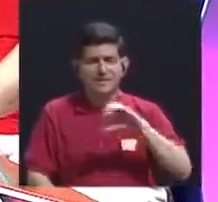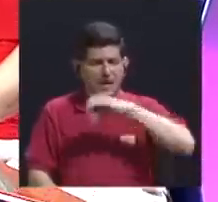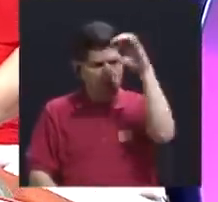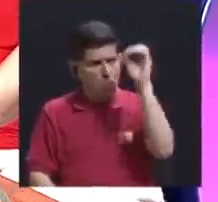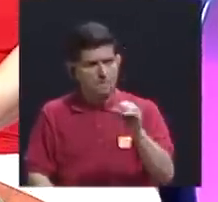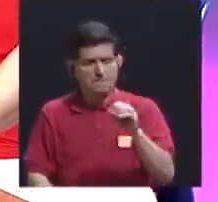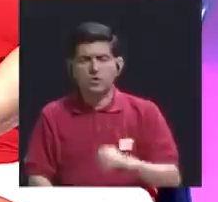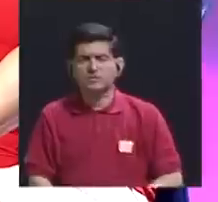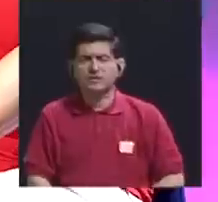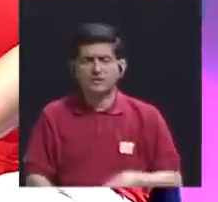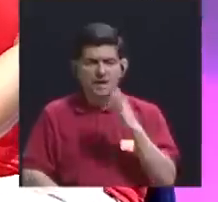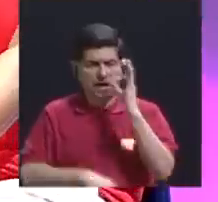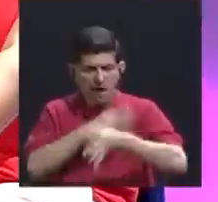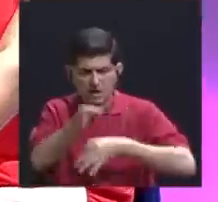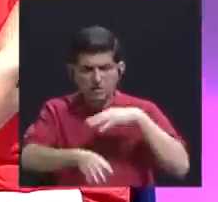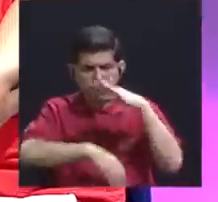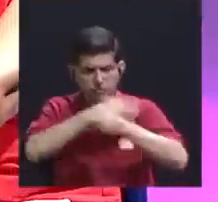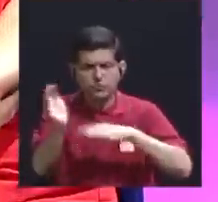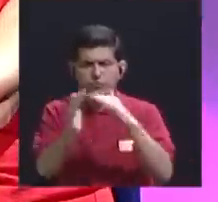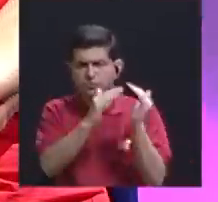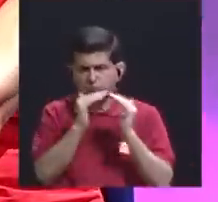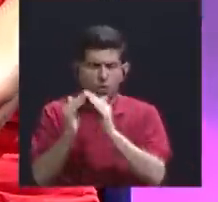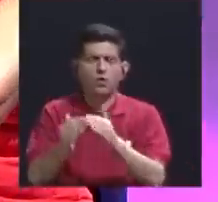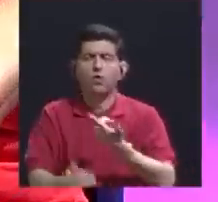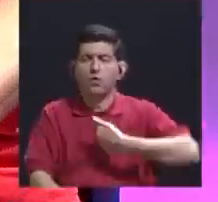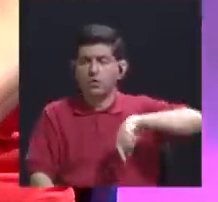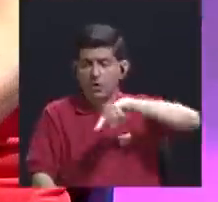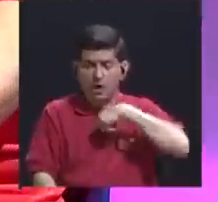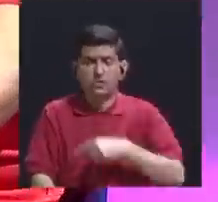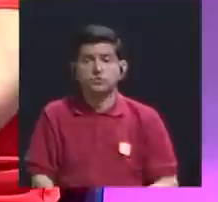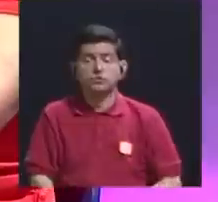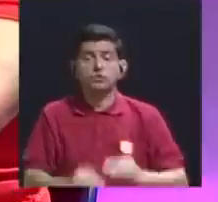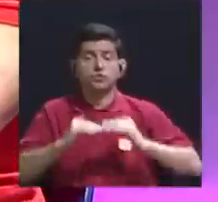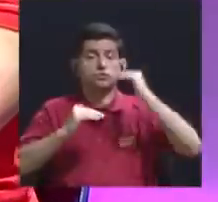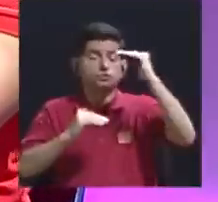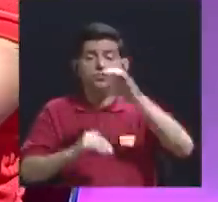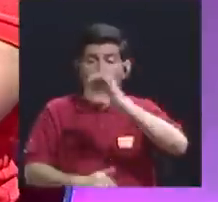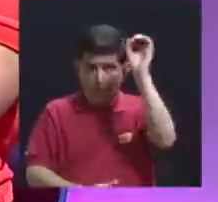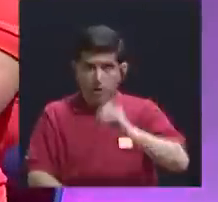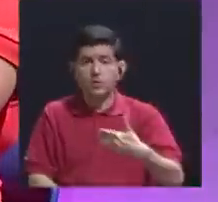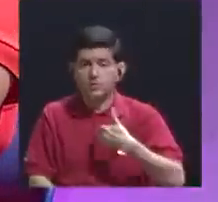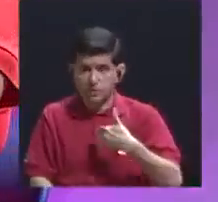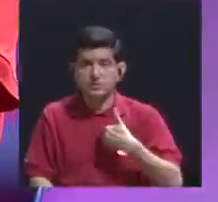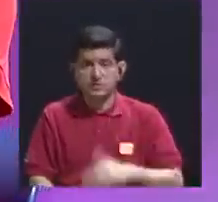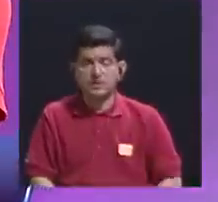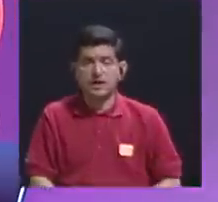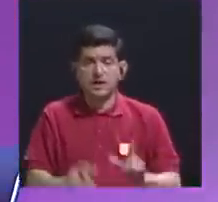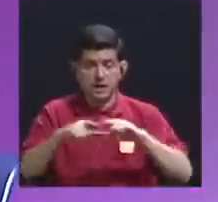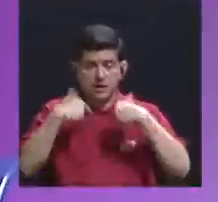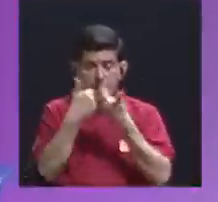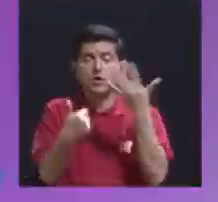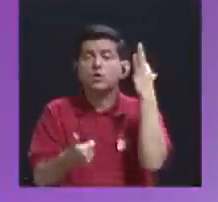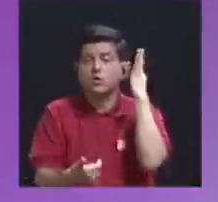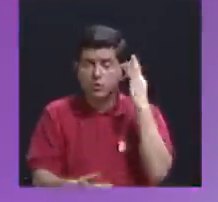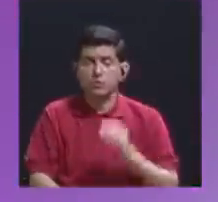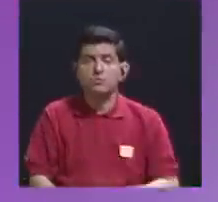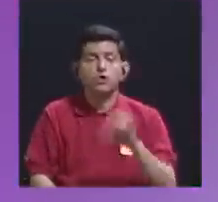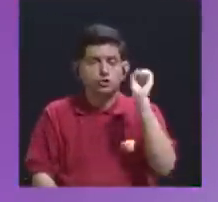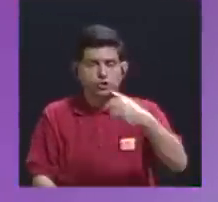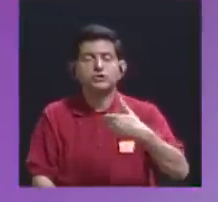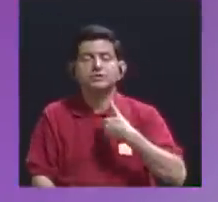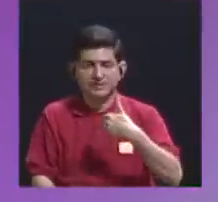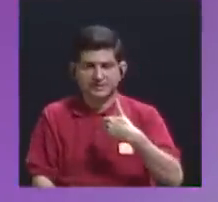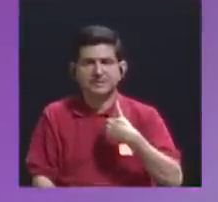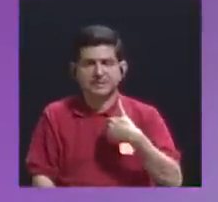que es para el relevo de la población pero nada que nosotros todavía estamos por encima de ese porcentaje porque hay un grupo de mujeres este que sí está